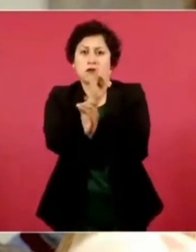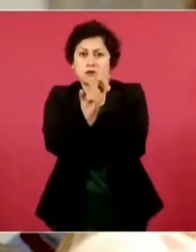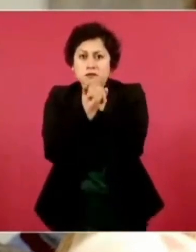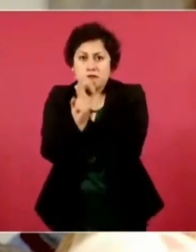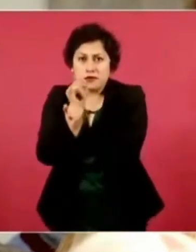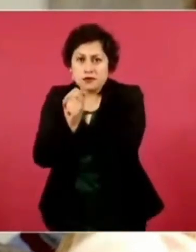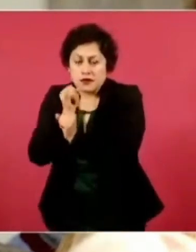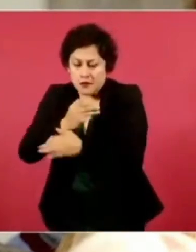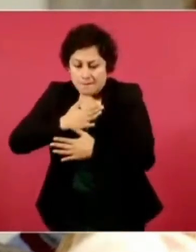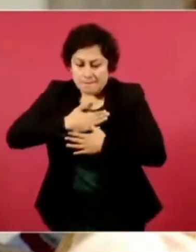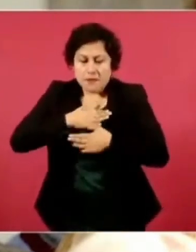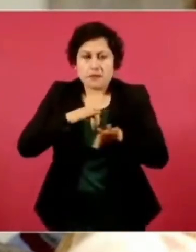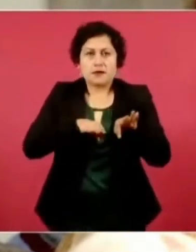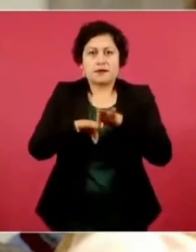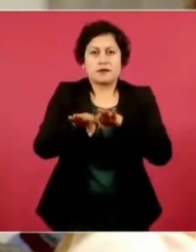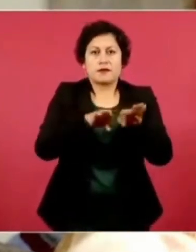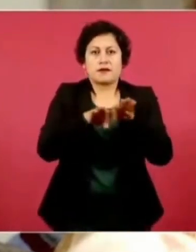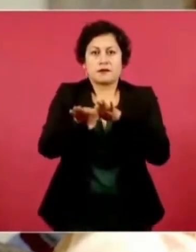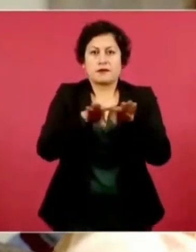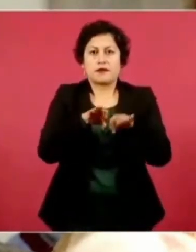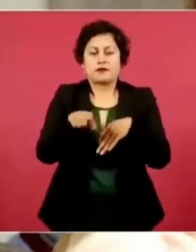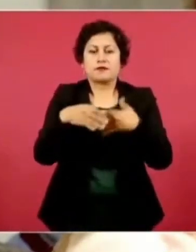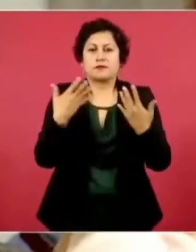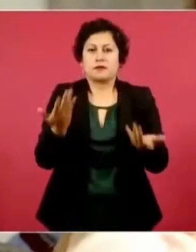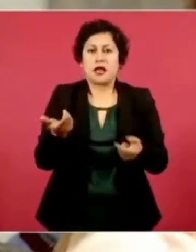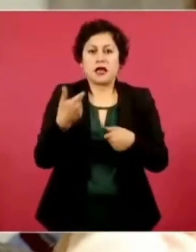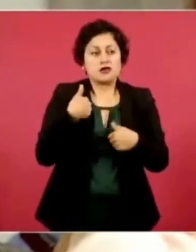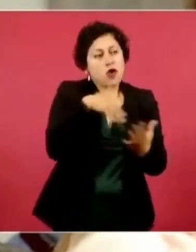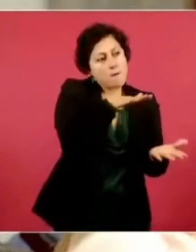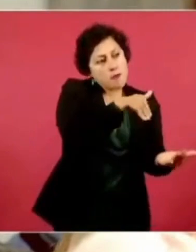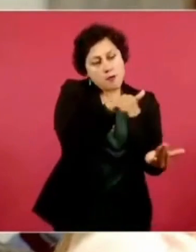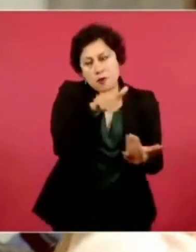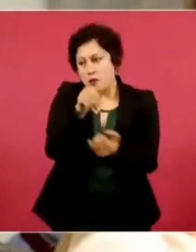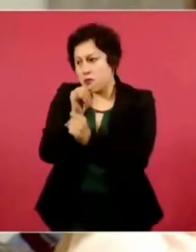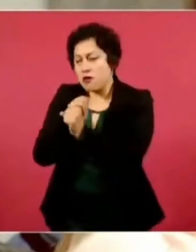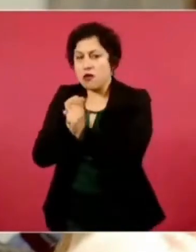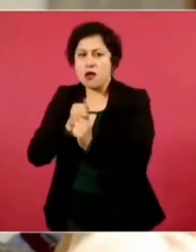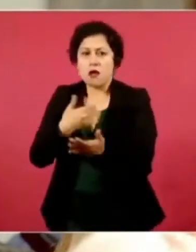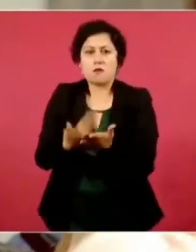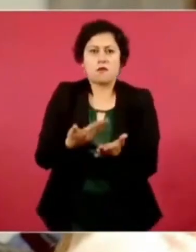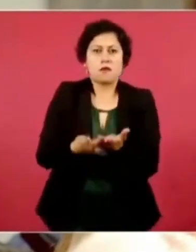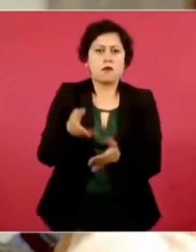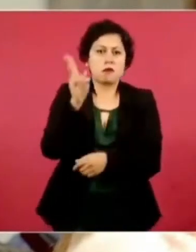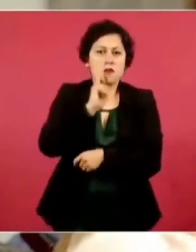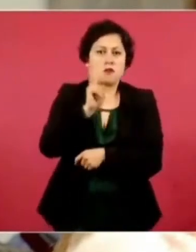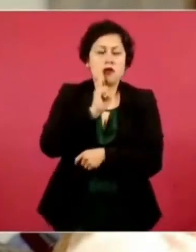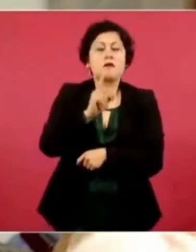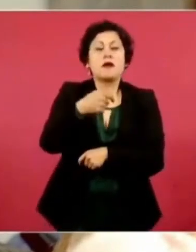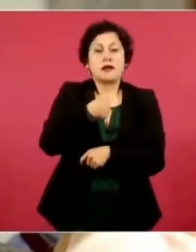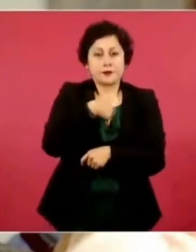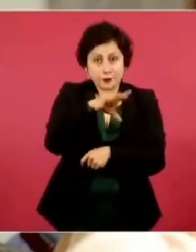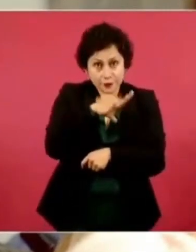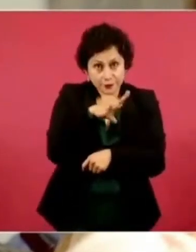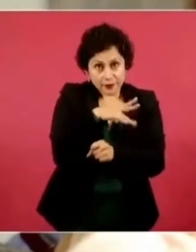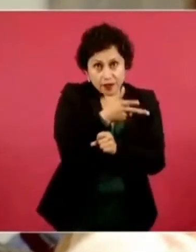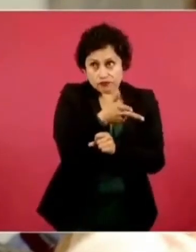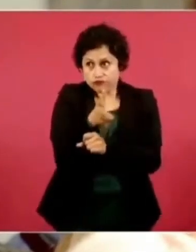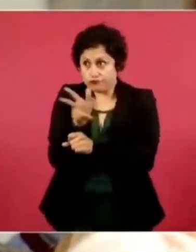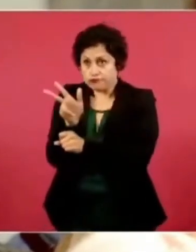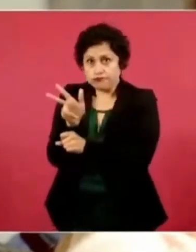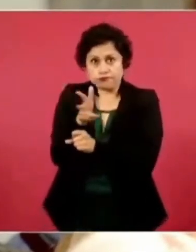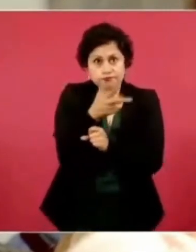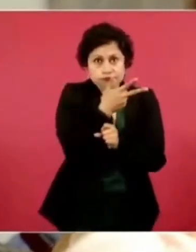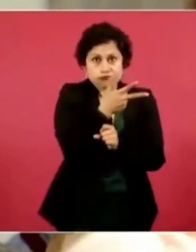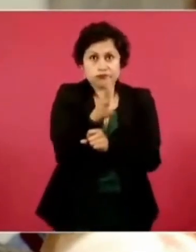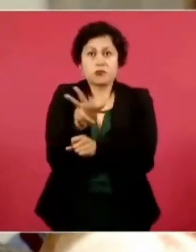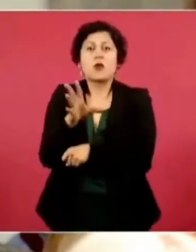Y yo salí a recabar las pruebas. Tengo grabaciones de los negocios, tengo fotografías